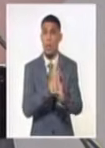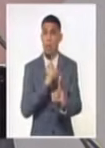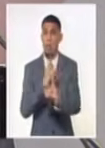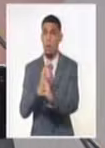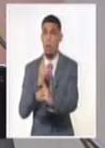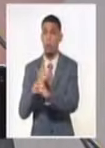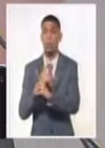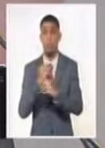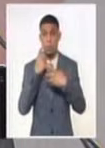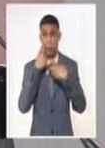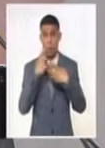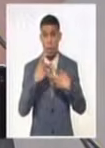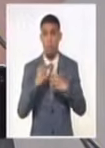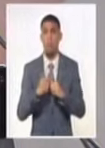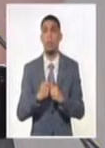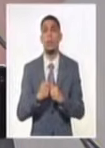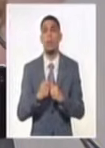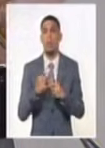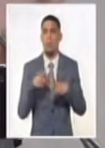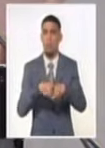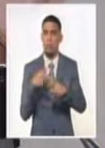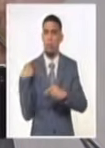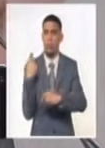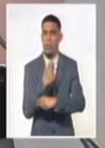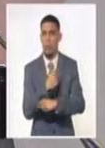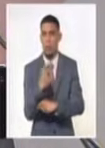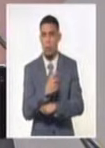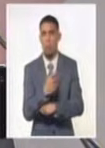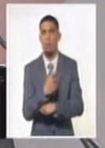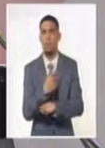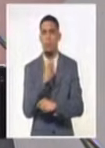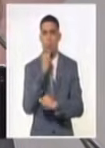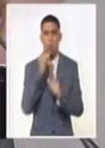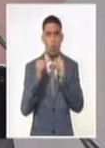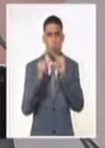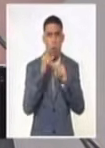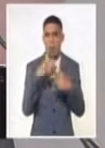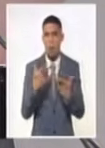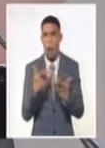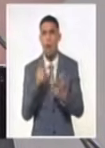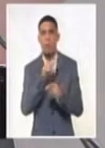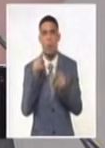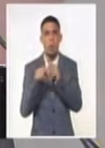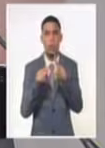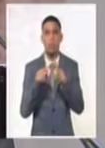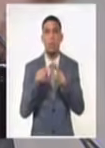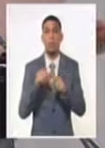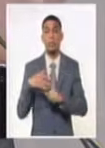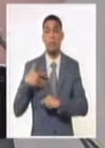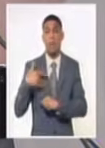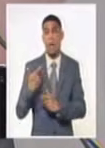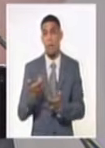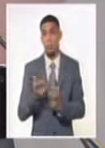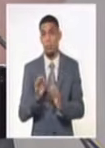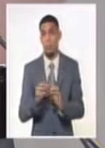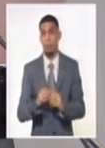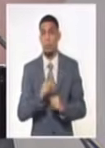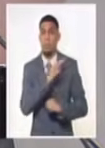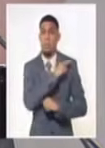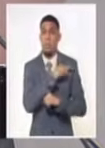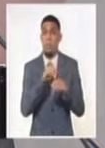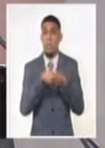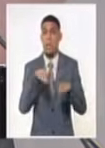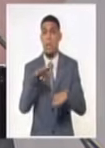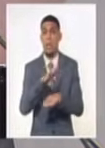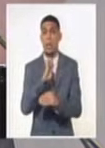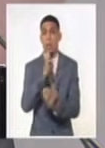de coordinación, de docencia, reajustar y diversificar las evaluaciones. La ministra también lo mencionaba de alguna manera